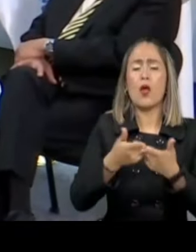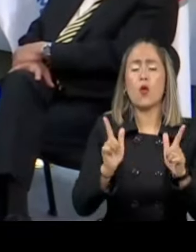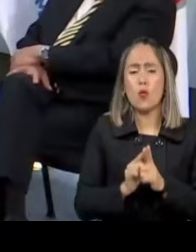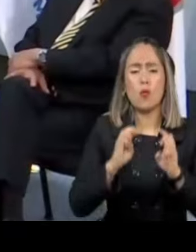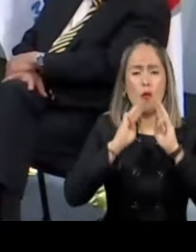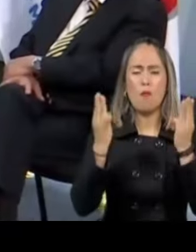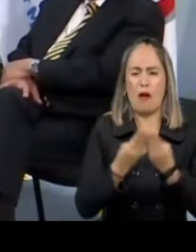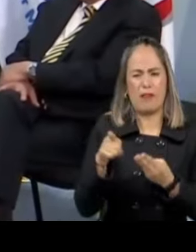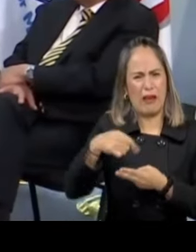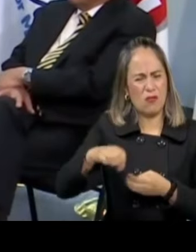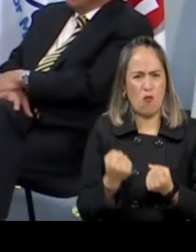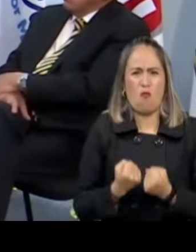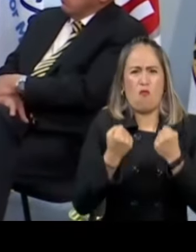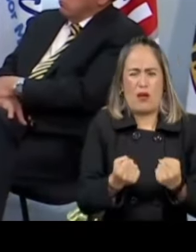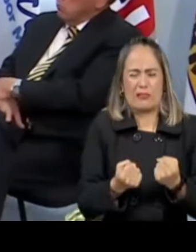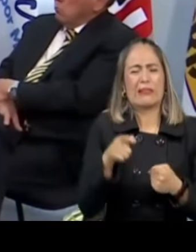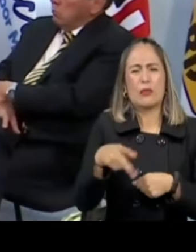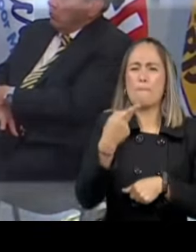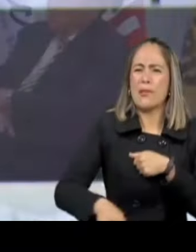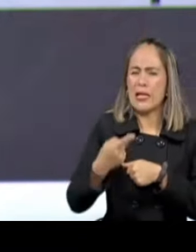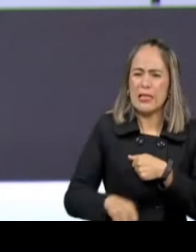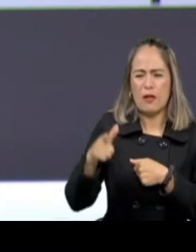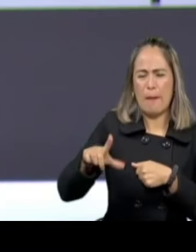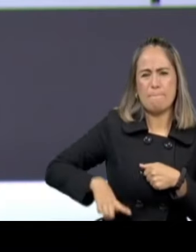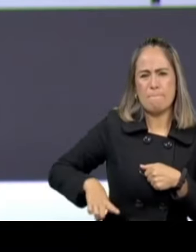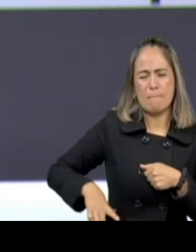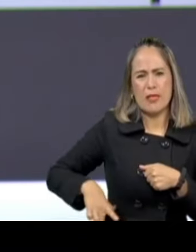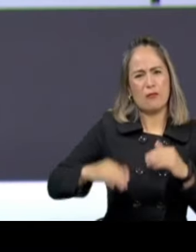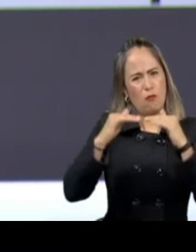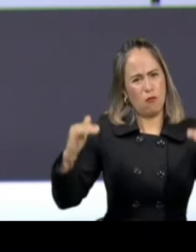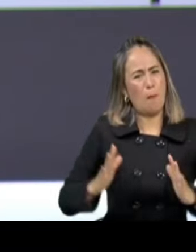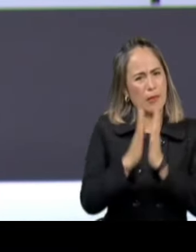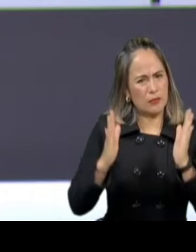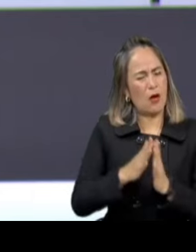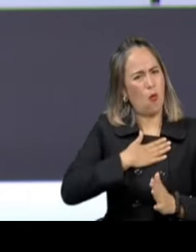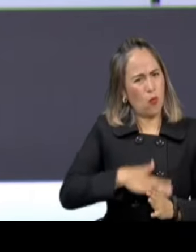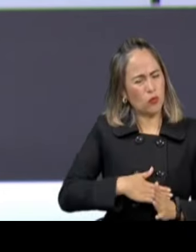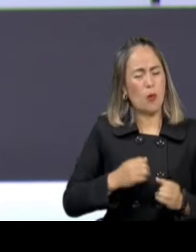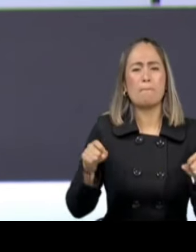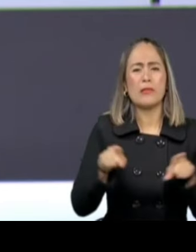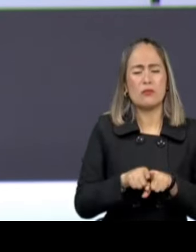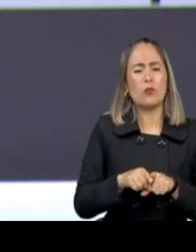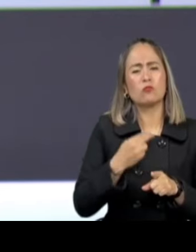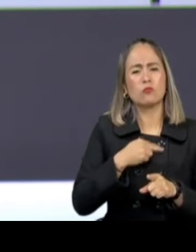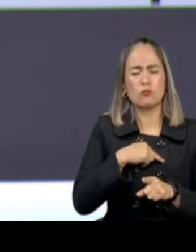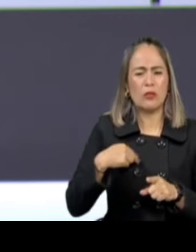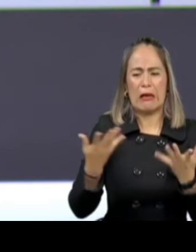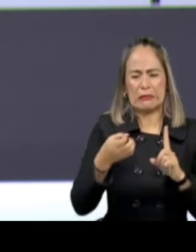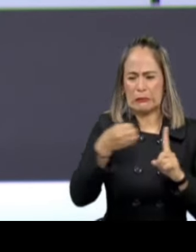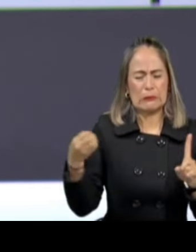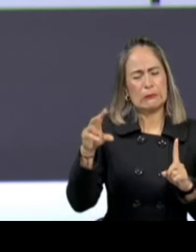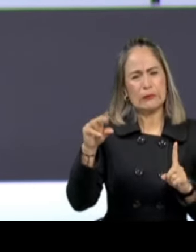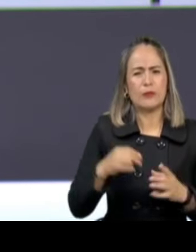la delincuencia es la mayor amenaza a la soberanía del estado mexicano y un riesgo inminente sobre el funcionamiento de nuestra democracia